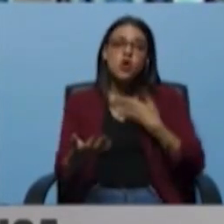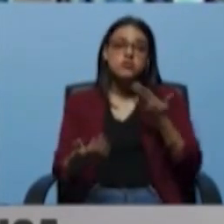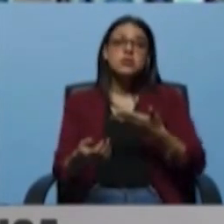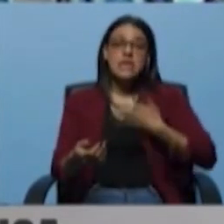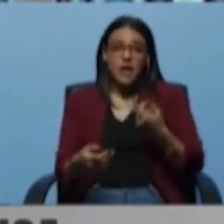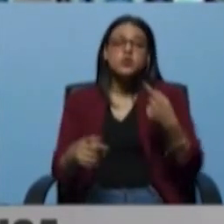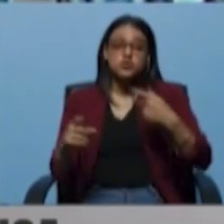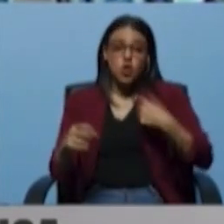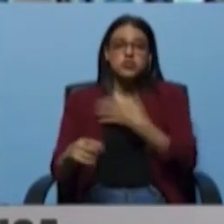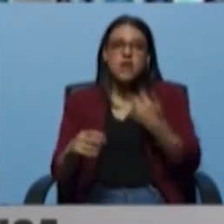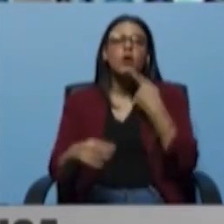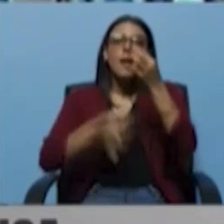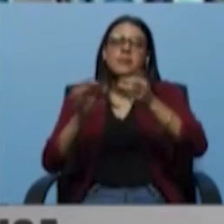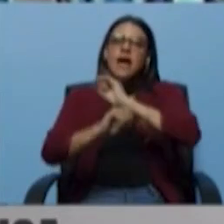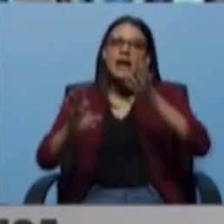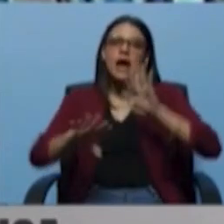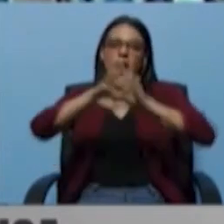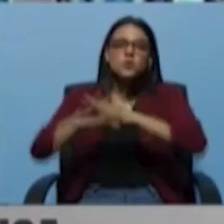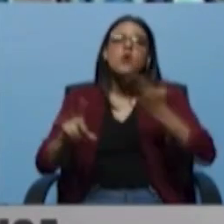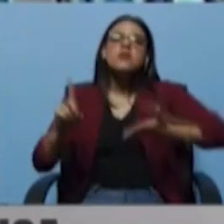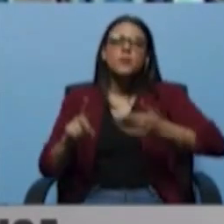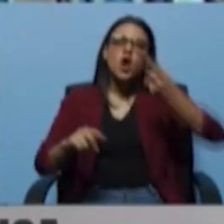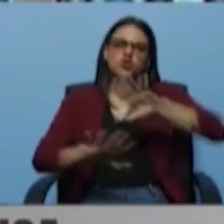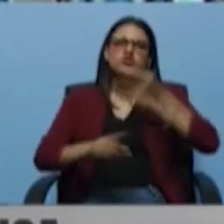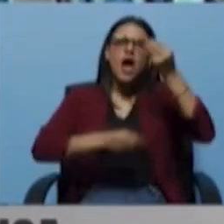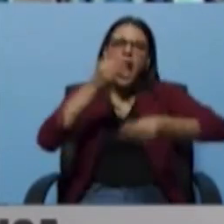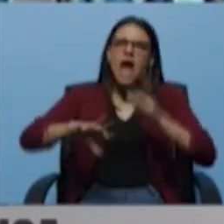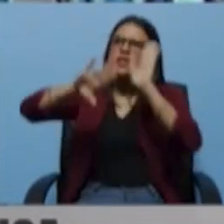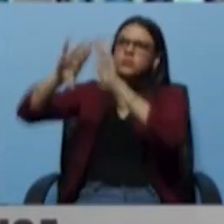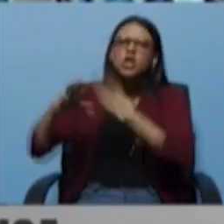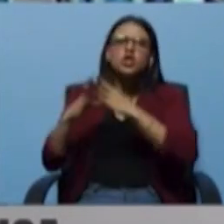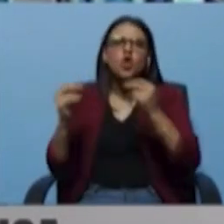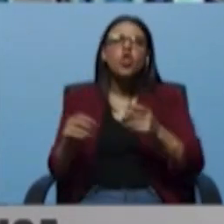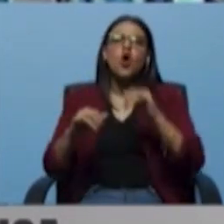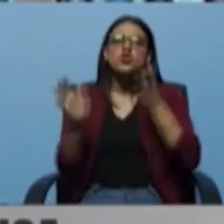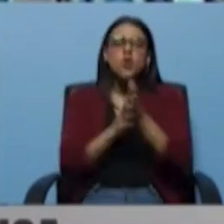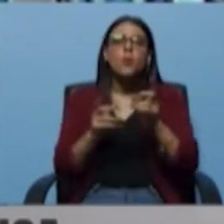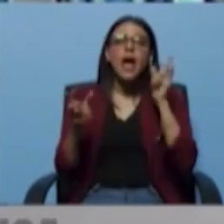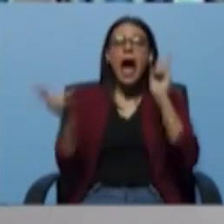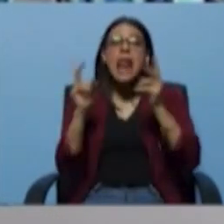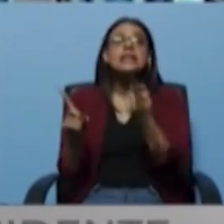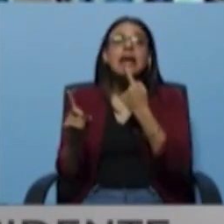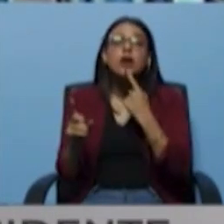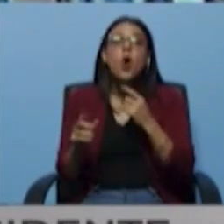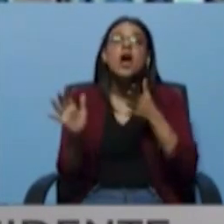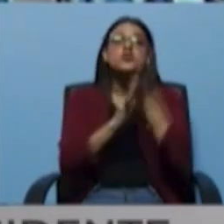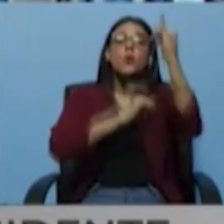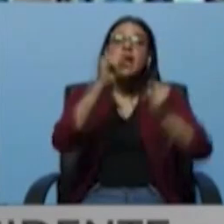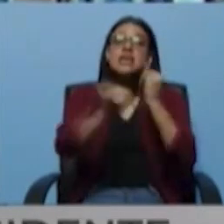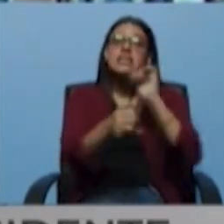día de hoy que ya hemos solicitado la inclusión con alerta roja en Interpol contra